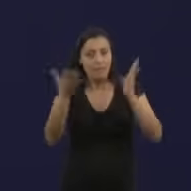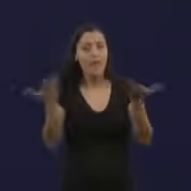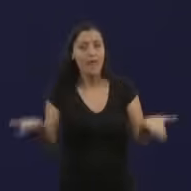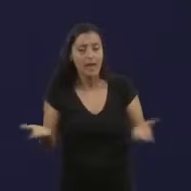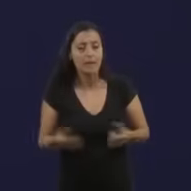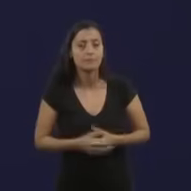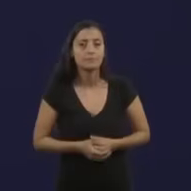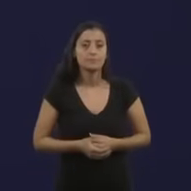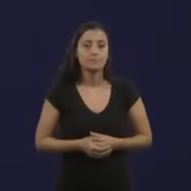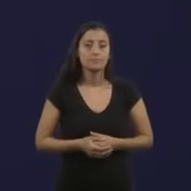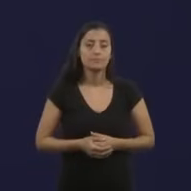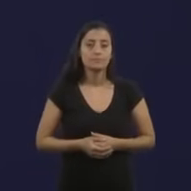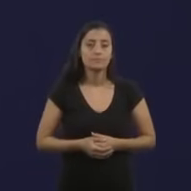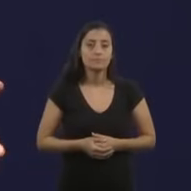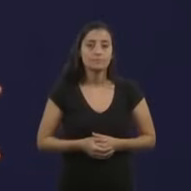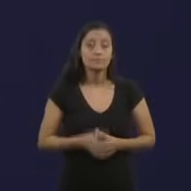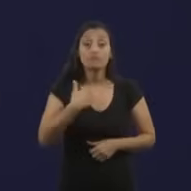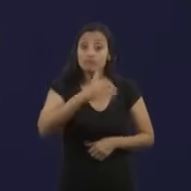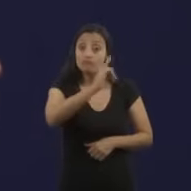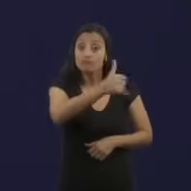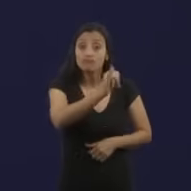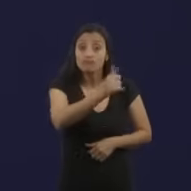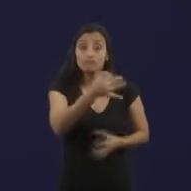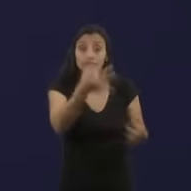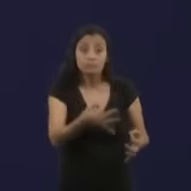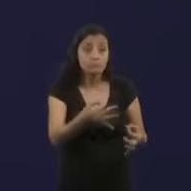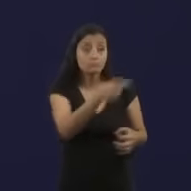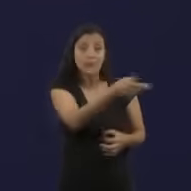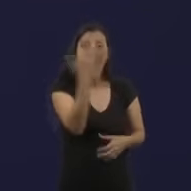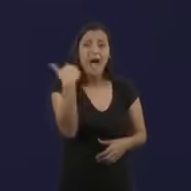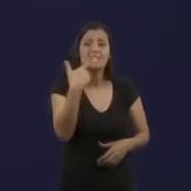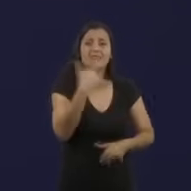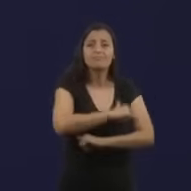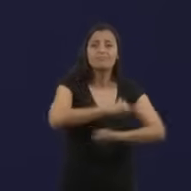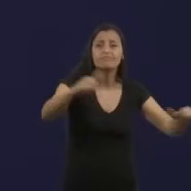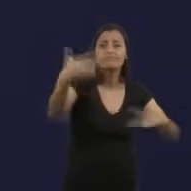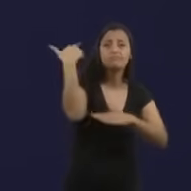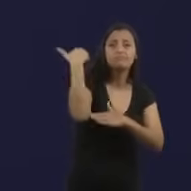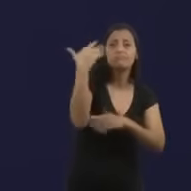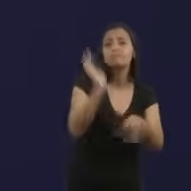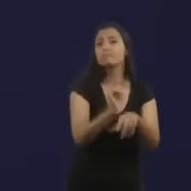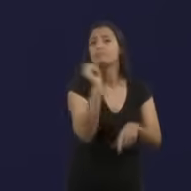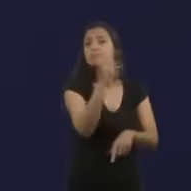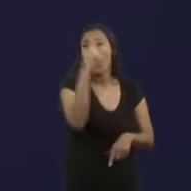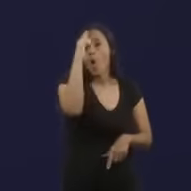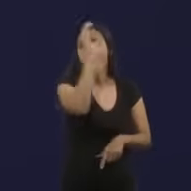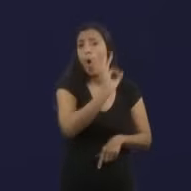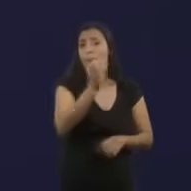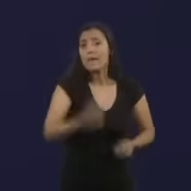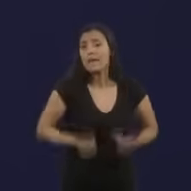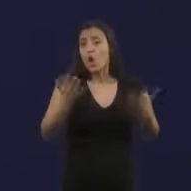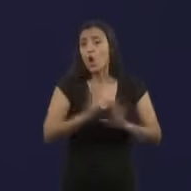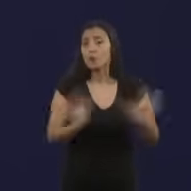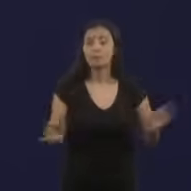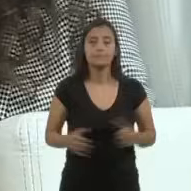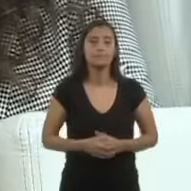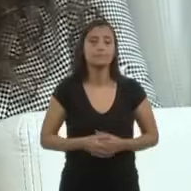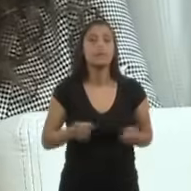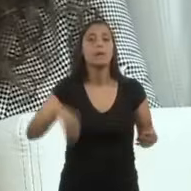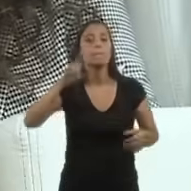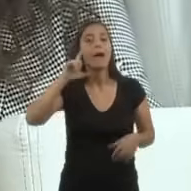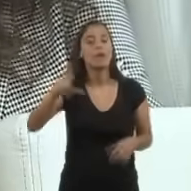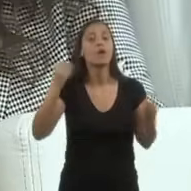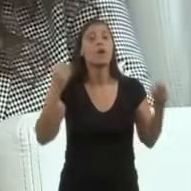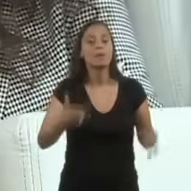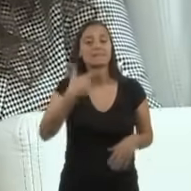raican su candidatura Sí claro a ver lo de ayer fue un opinión del expresidente macri Manuel qué tal